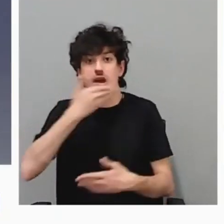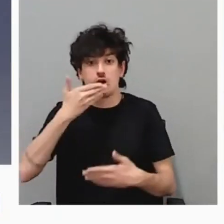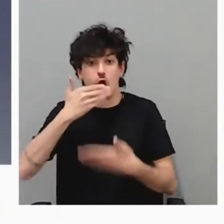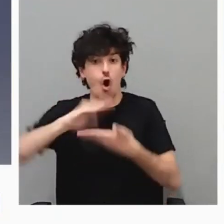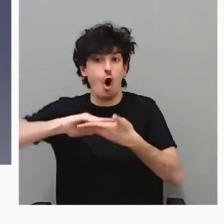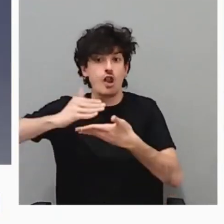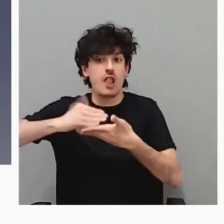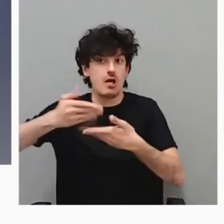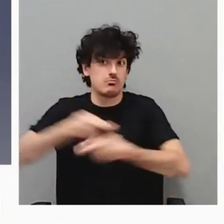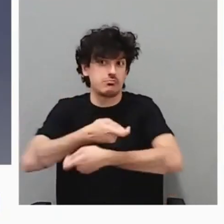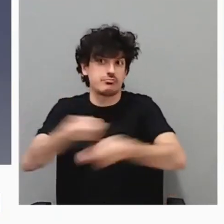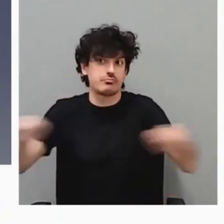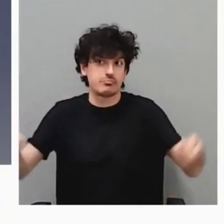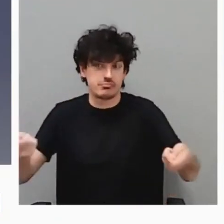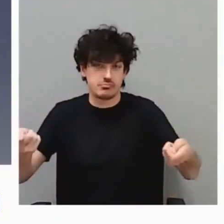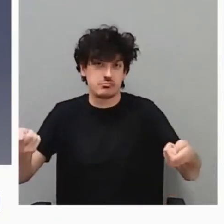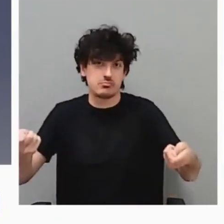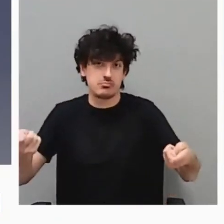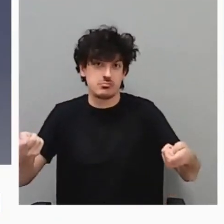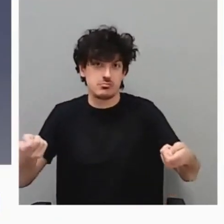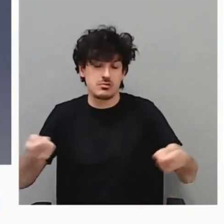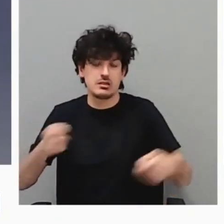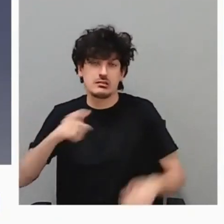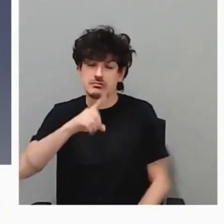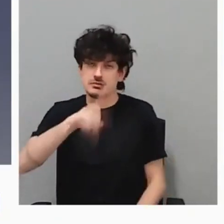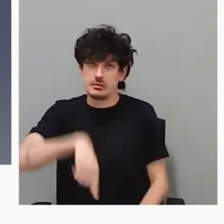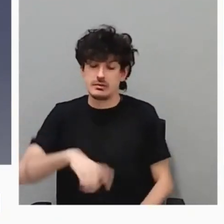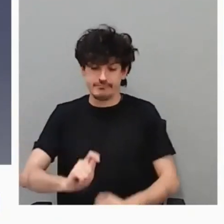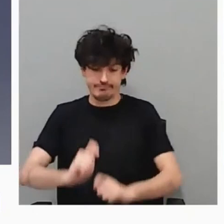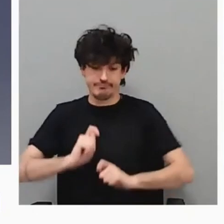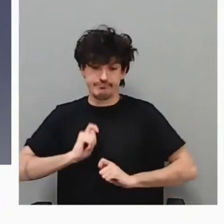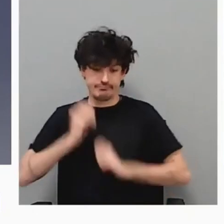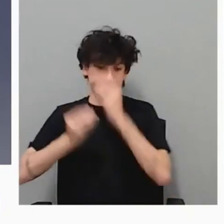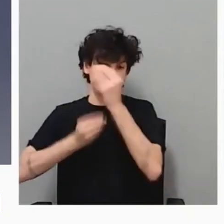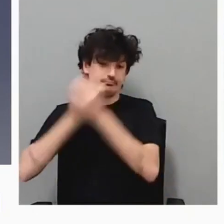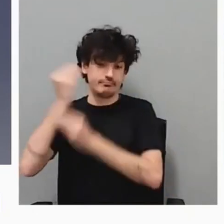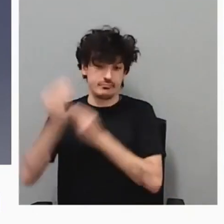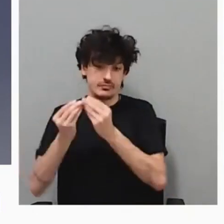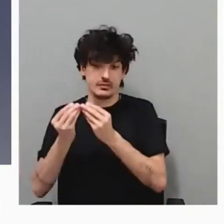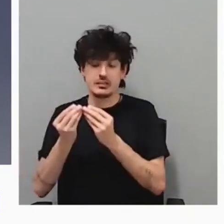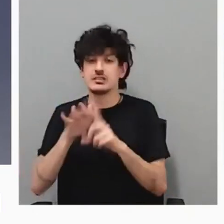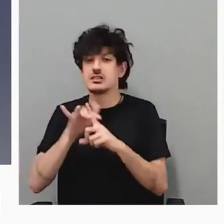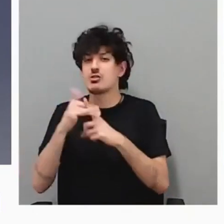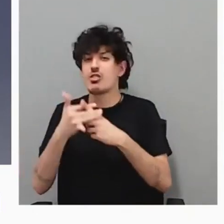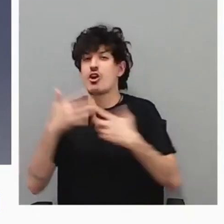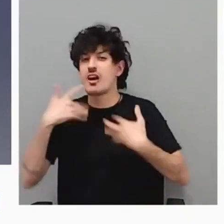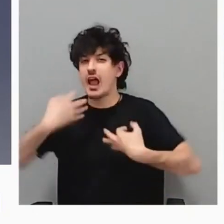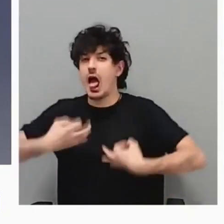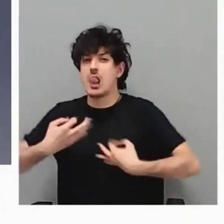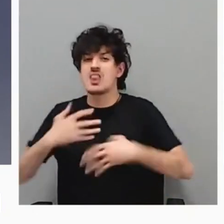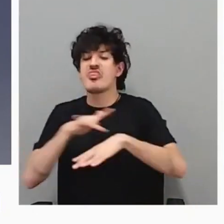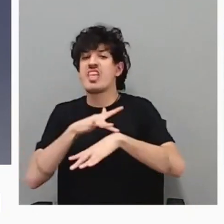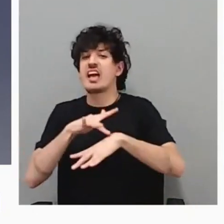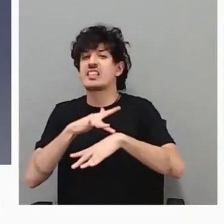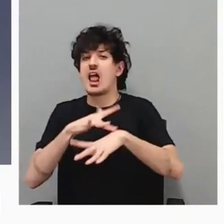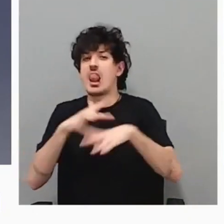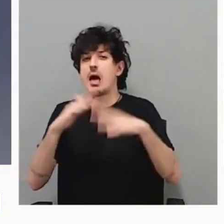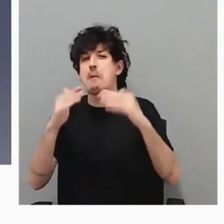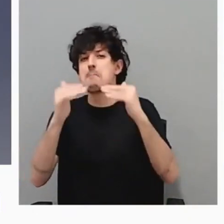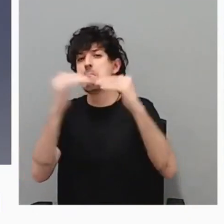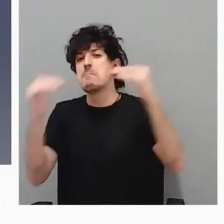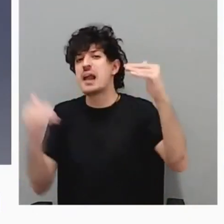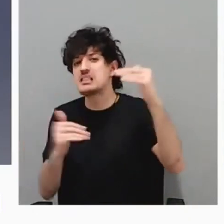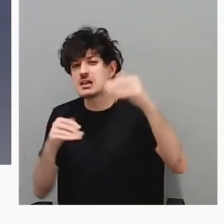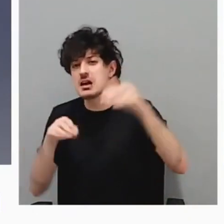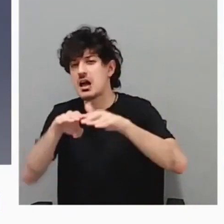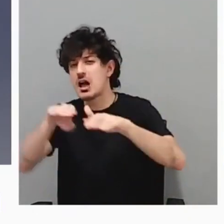reflexionemos en qué estado estamos a nivel de digital, ¿no? Y qué brecha existe y cómo podemos innovar para que eso no ocurra,